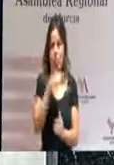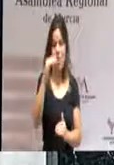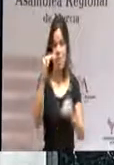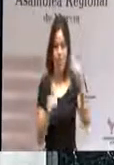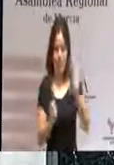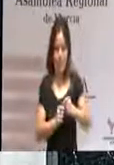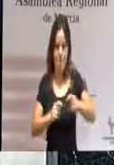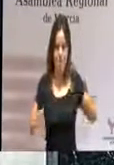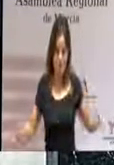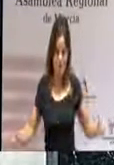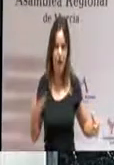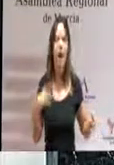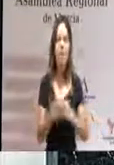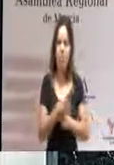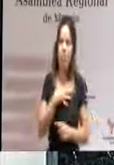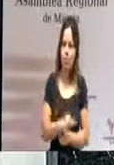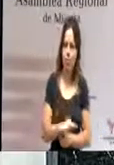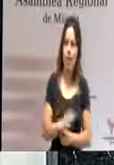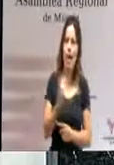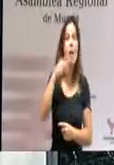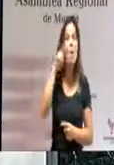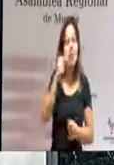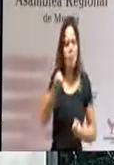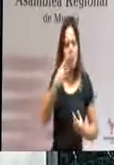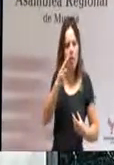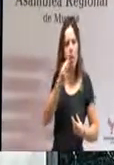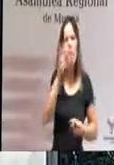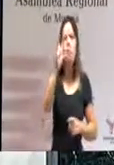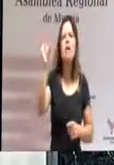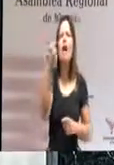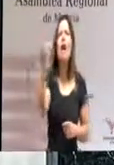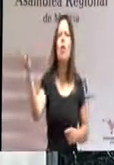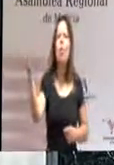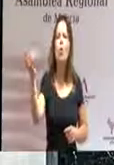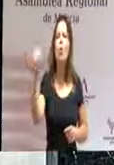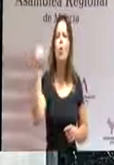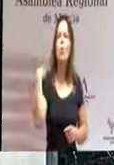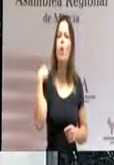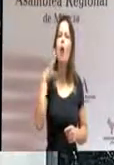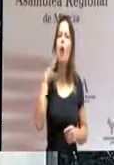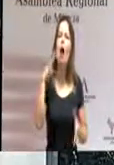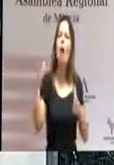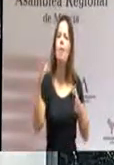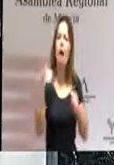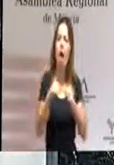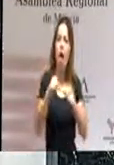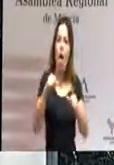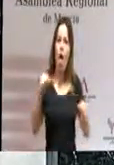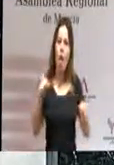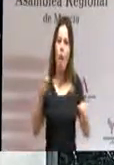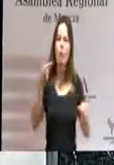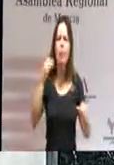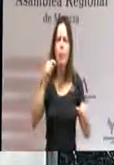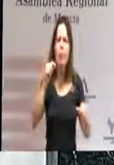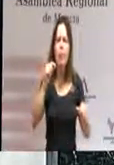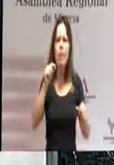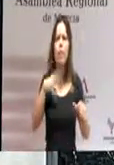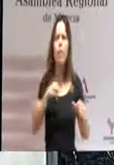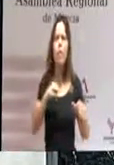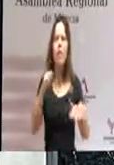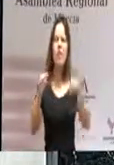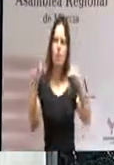presidente, se puede evitar. La experiencia nos dice que hay países en los que incluso en momentos de recesión se ha podido reducir